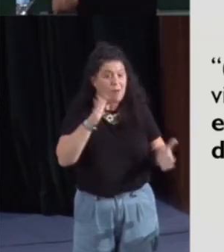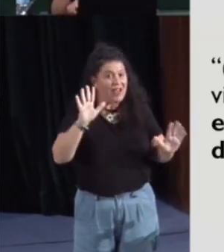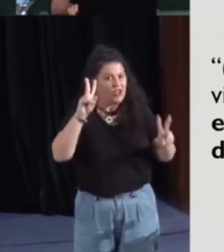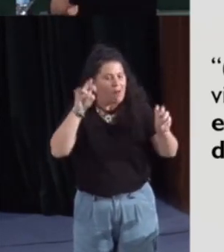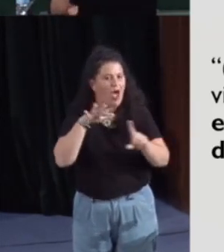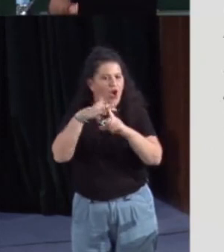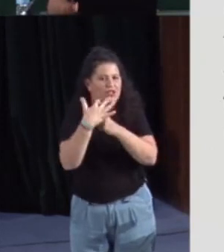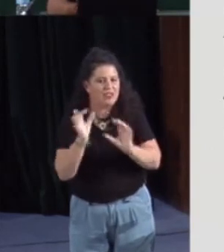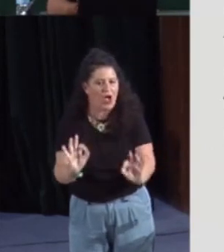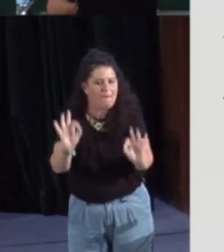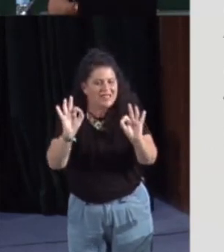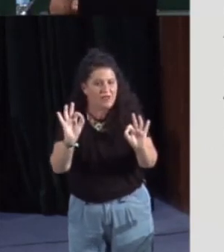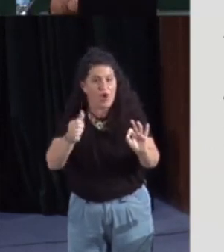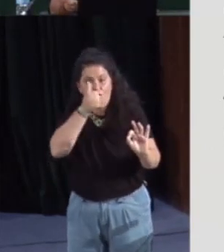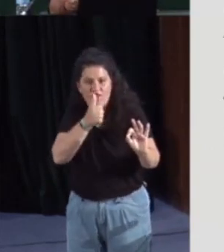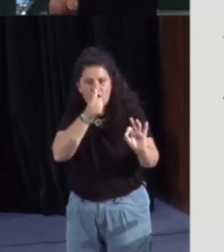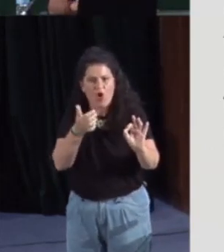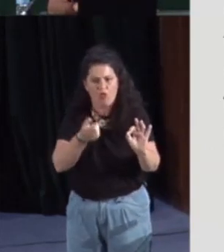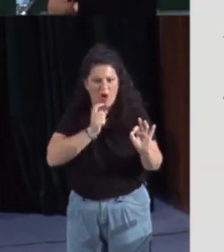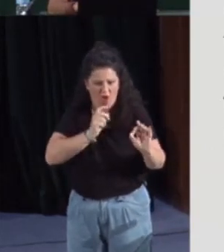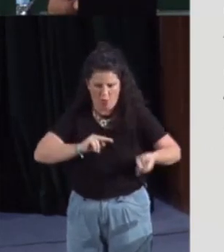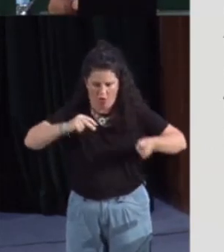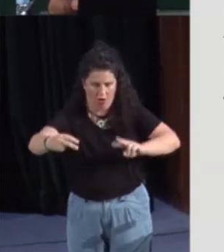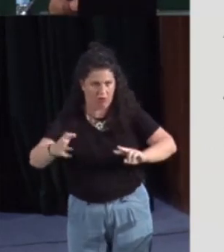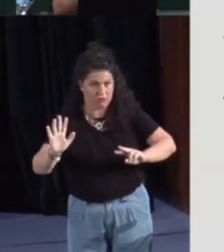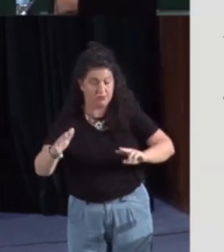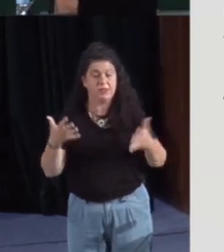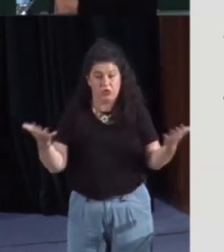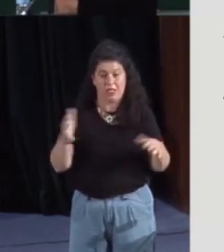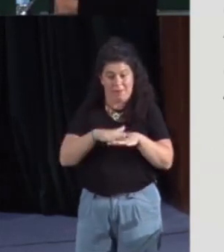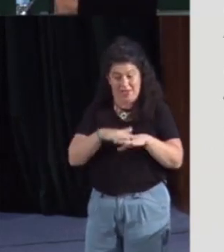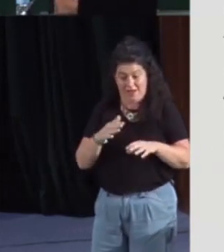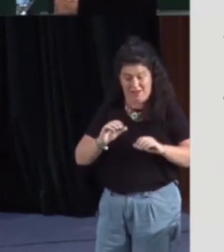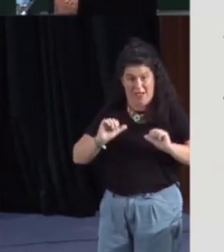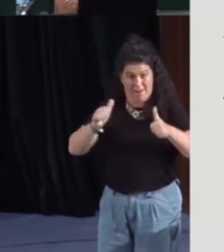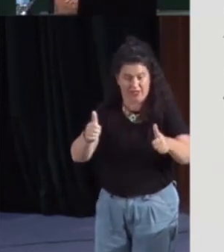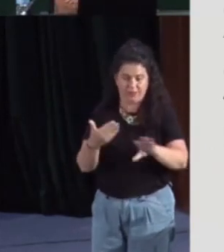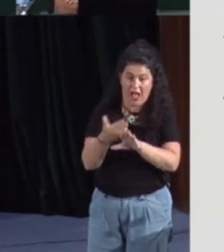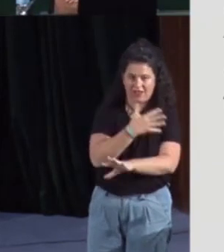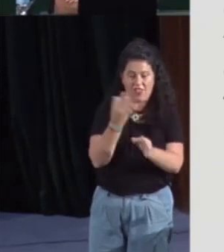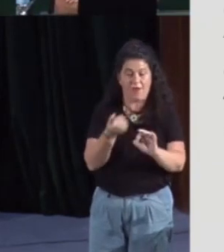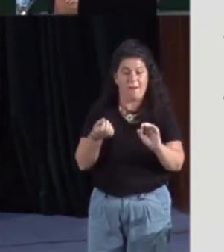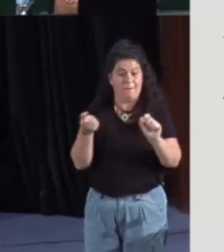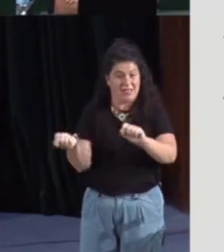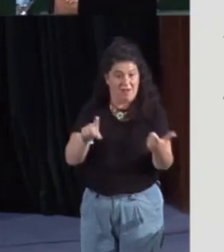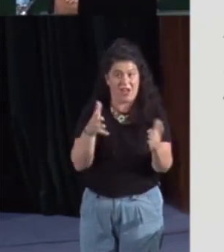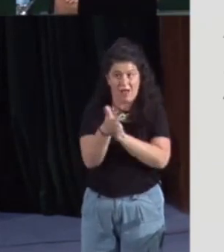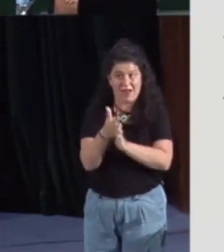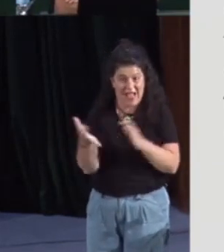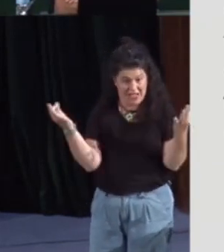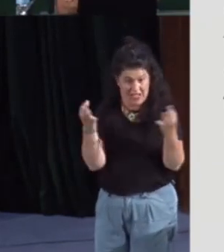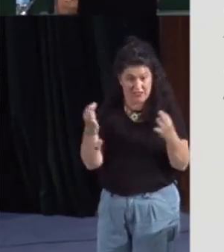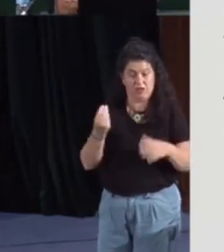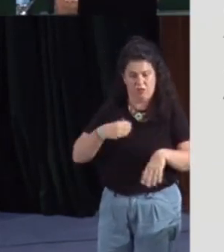según Ibáñez Rodríguez. ¿Pero qué son las metáforas? Pues desde la publicación en 1980 del trabajo de Lakoff